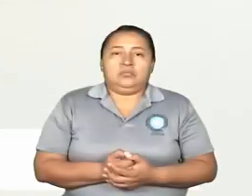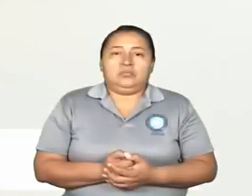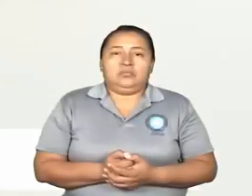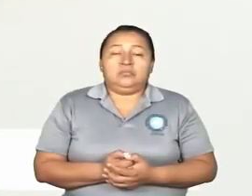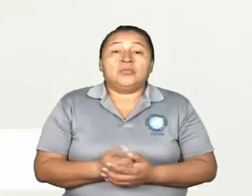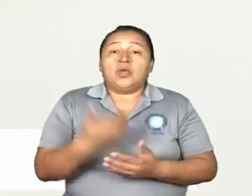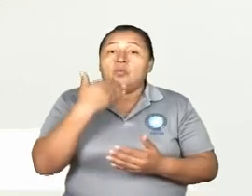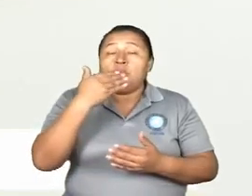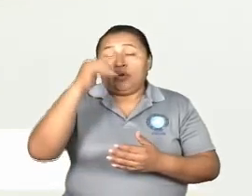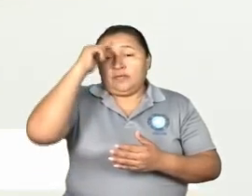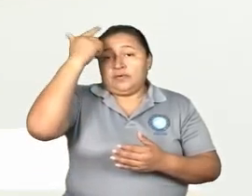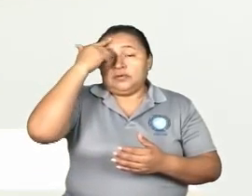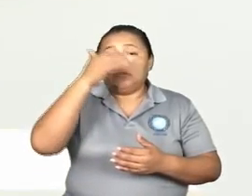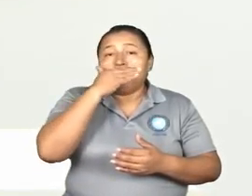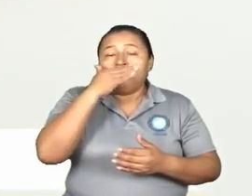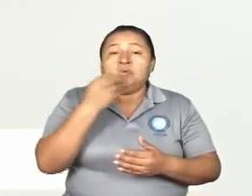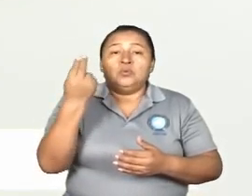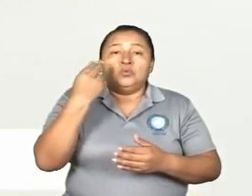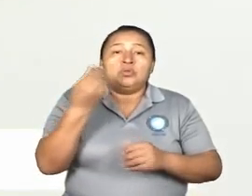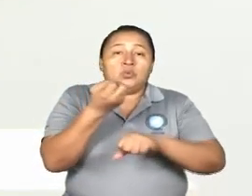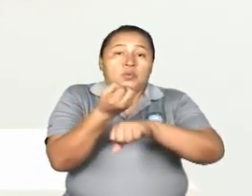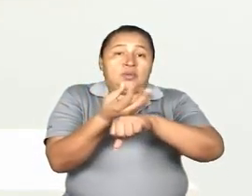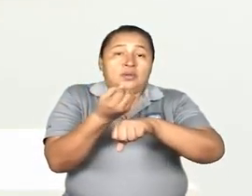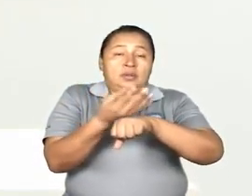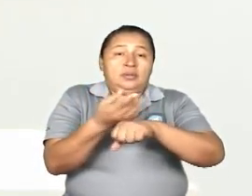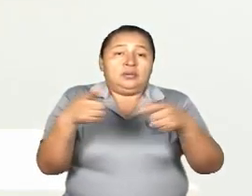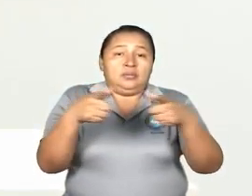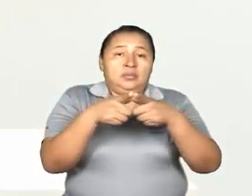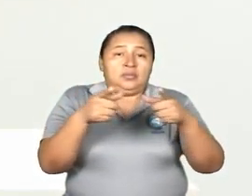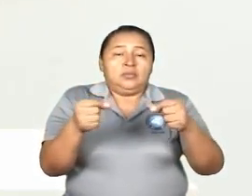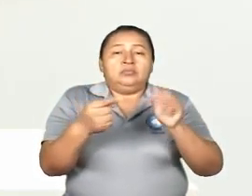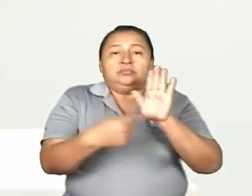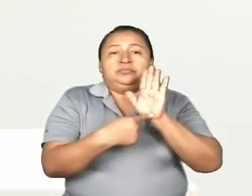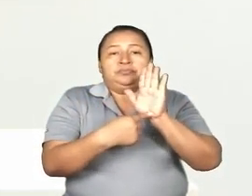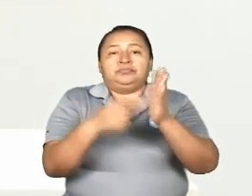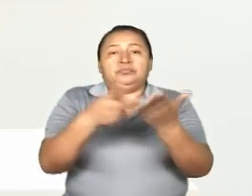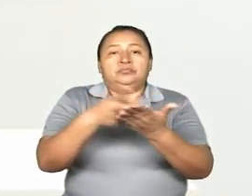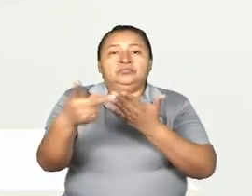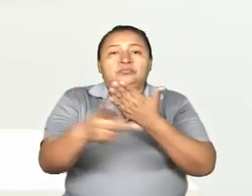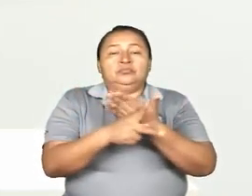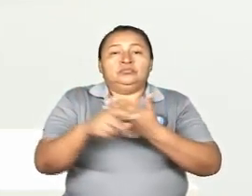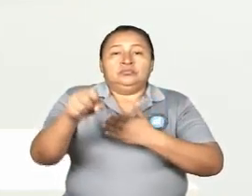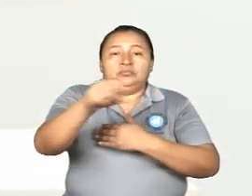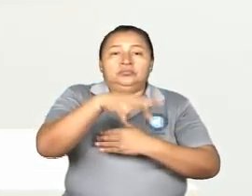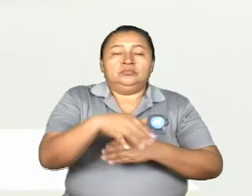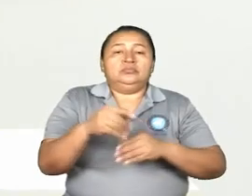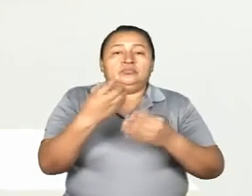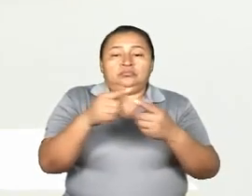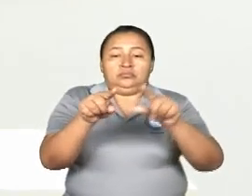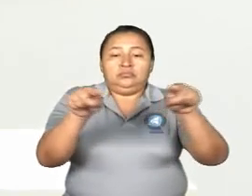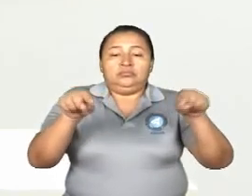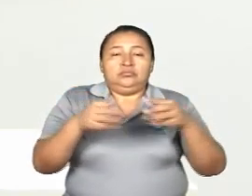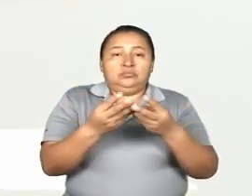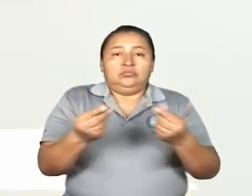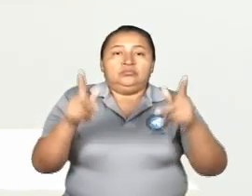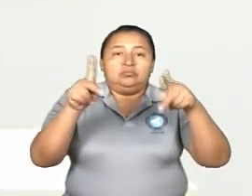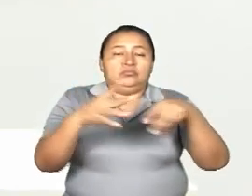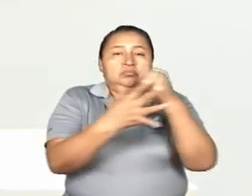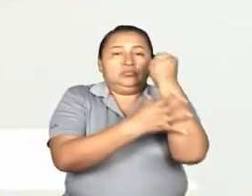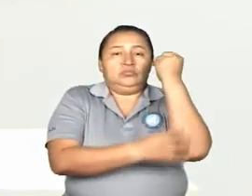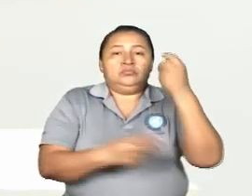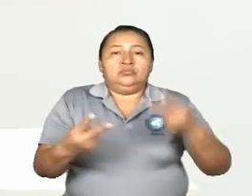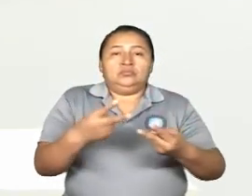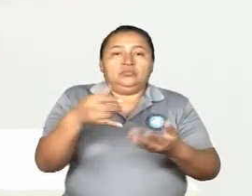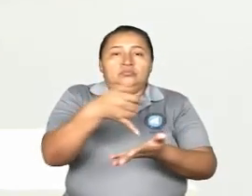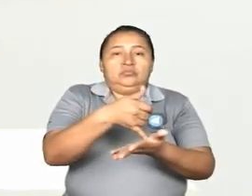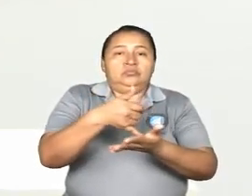El buen gobierno sandinista, a través de la Alcaldía de Managua, presentó un programa social de terrenos para familias de escasos recursos y que viven en zonas